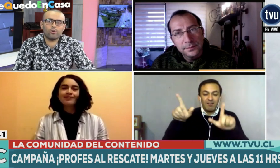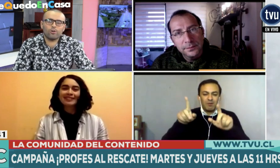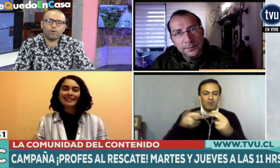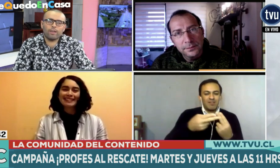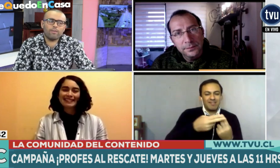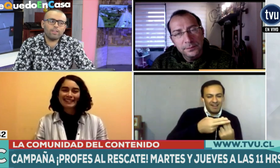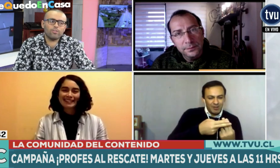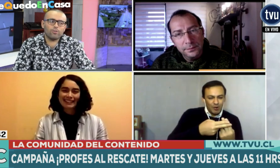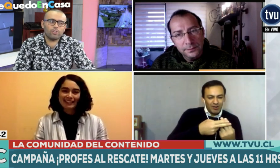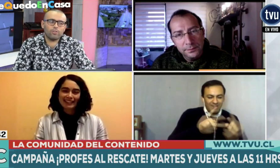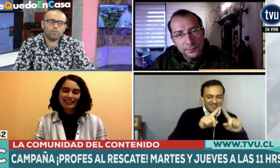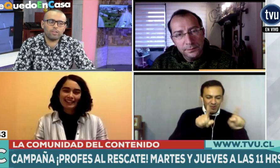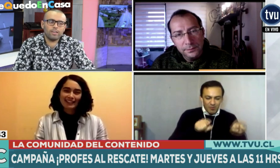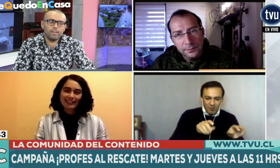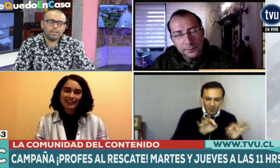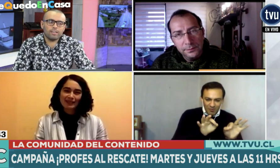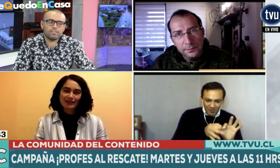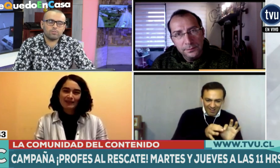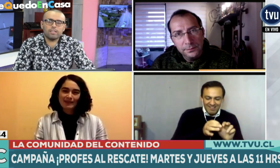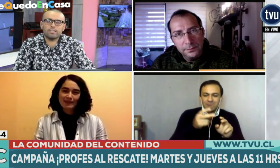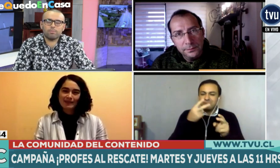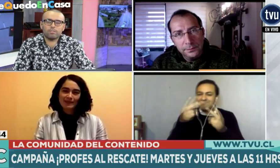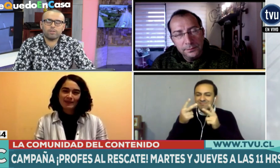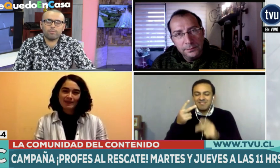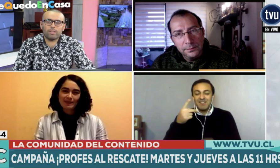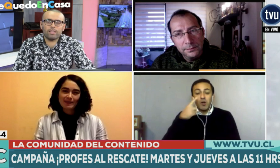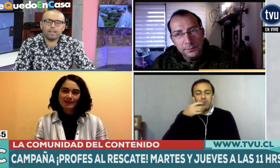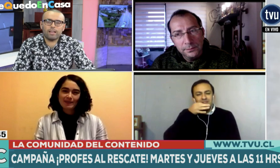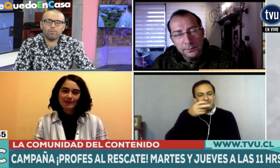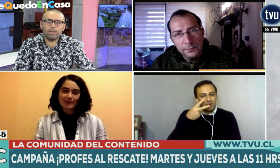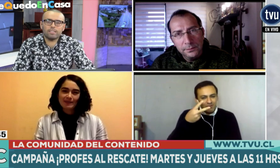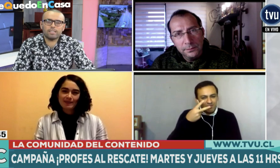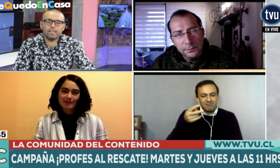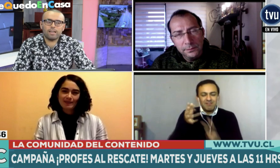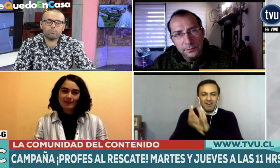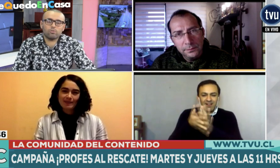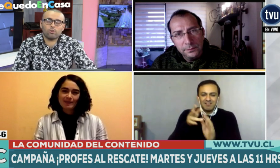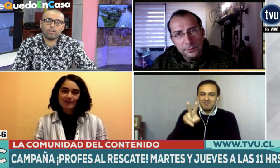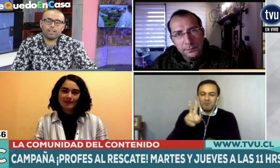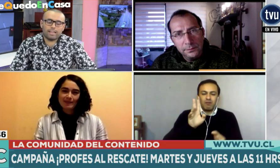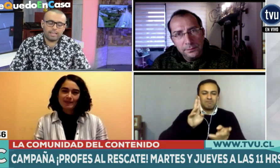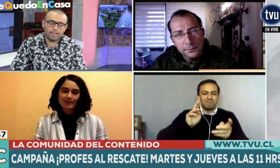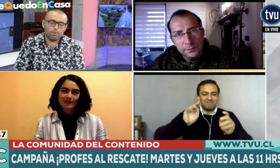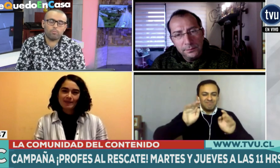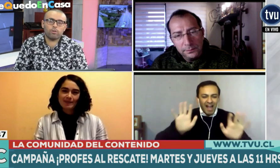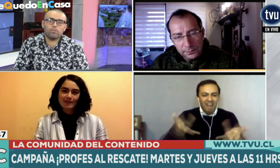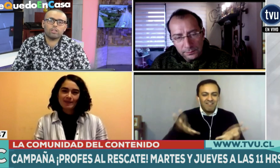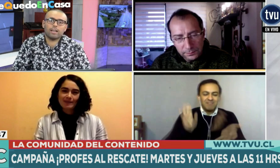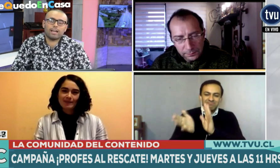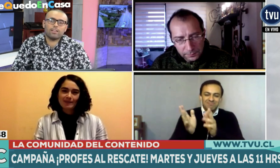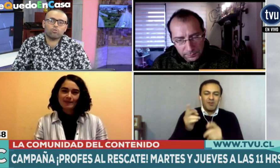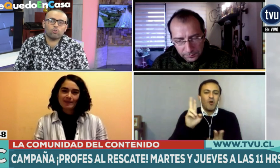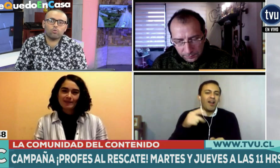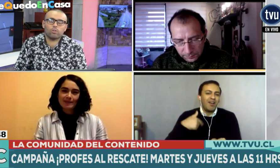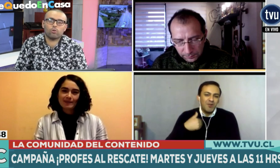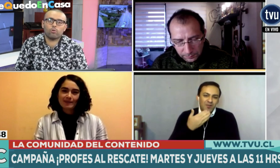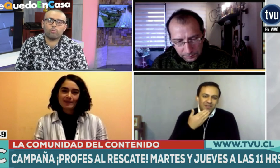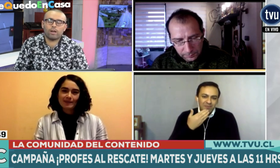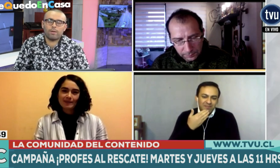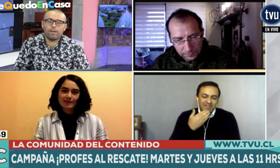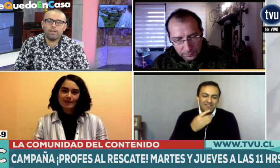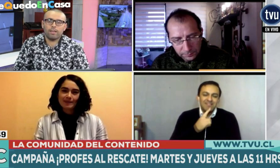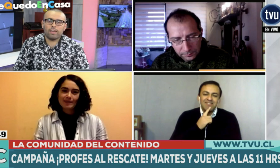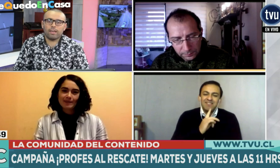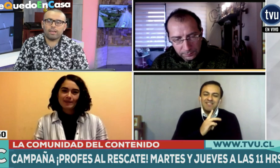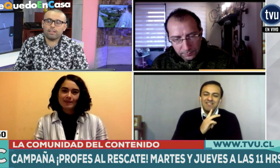cierto, en eventos, en donde se utiliza específicamente la lengua de señas, a nosotros nos encantaría también poderlo tener acá en todos nuestros